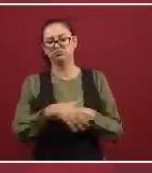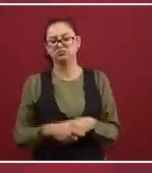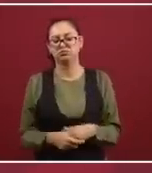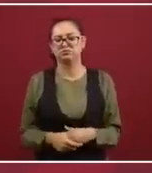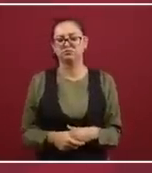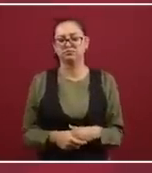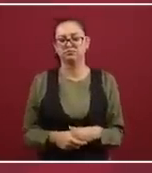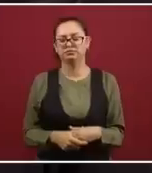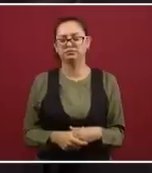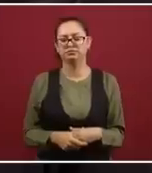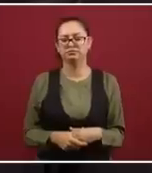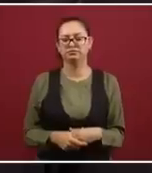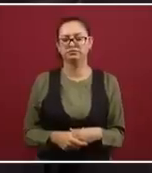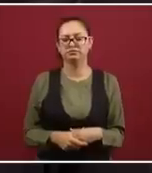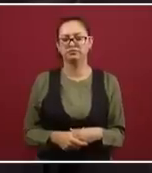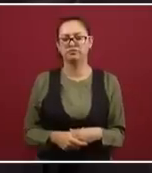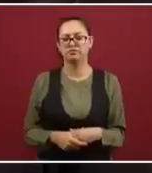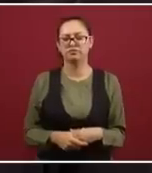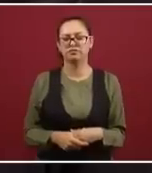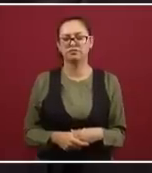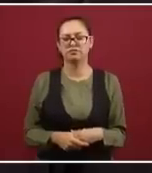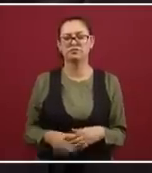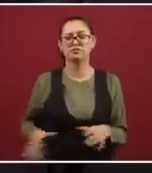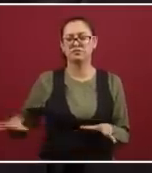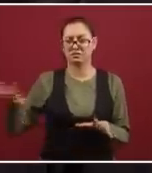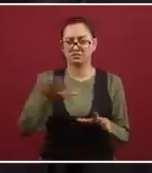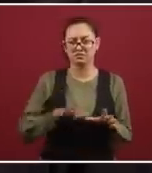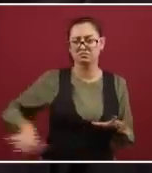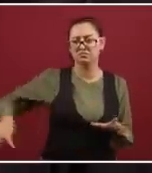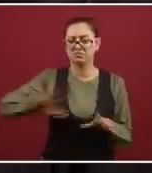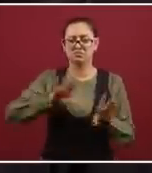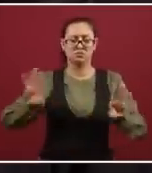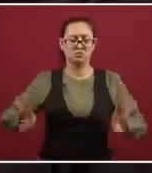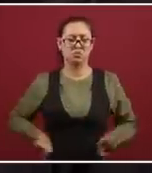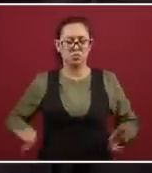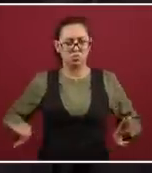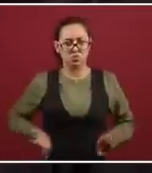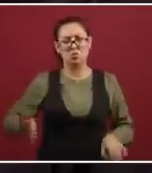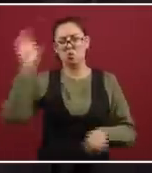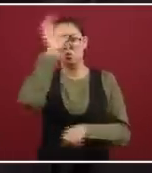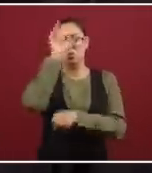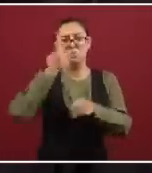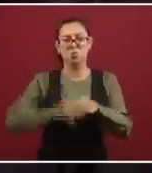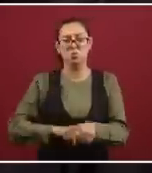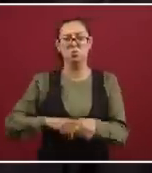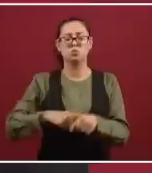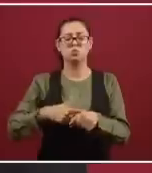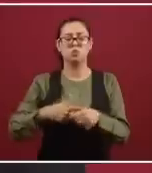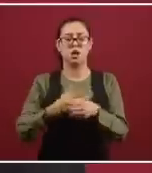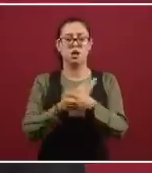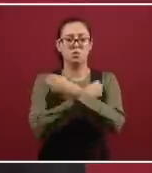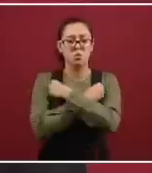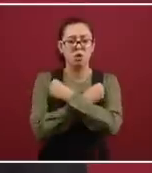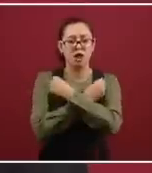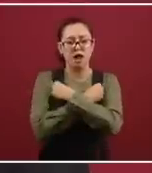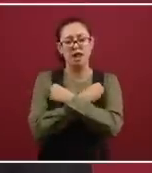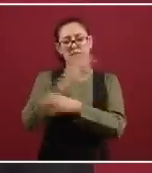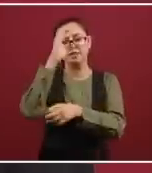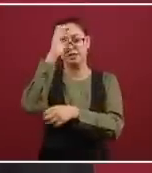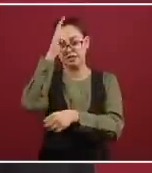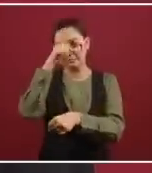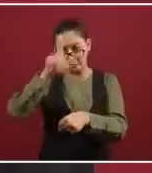nuestra sociedad una gran reserva de valores culturales, morales, espirituales,